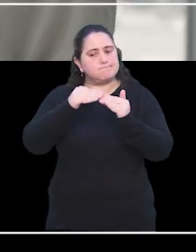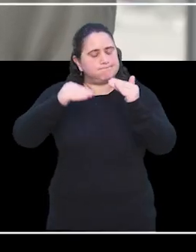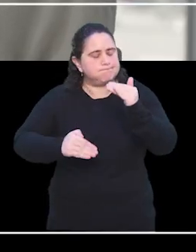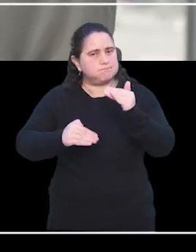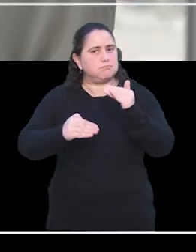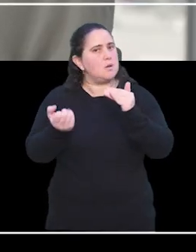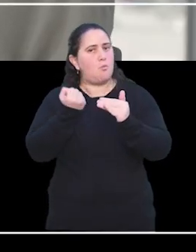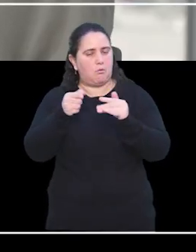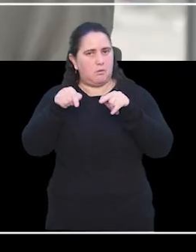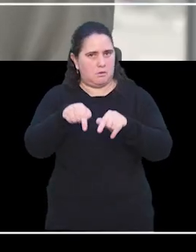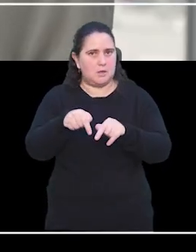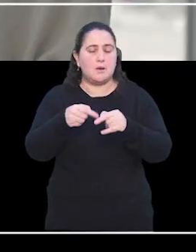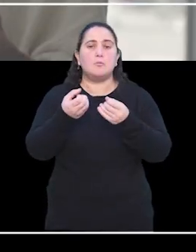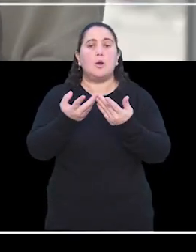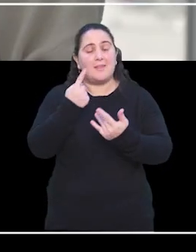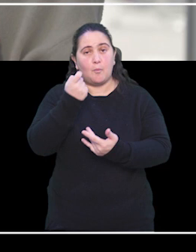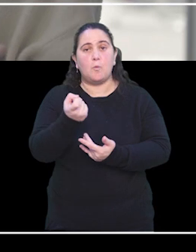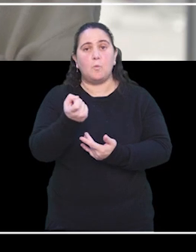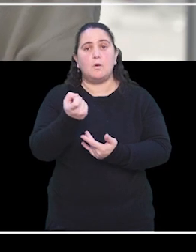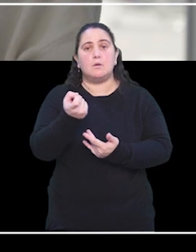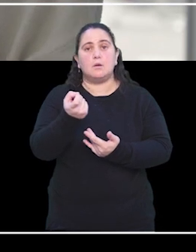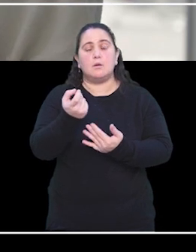muy importante. Por lo que vemos